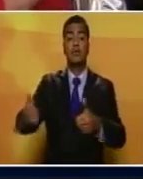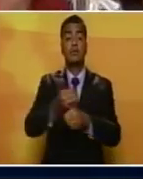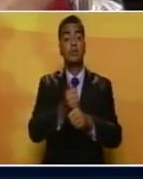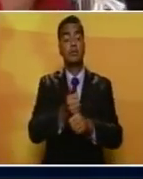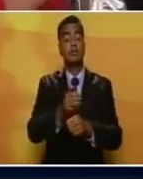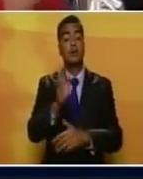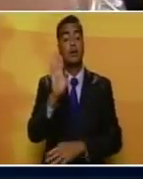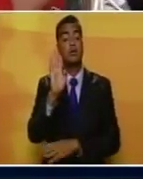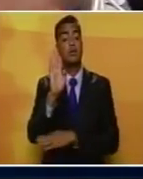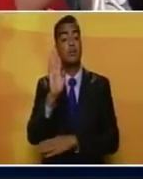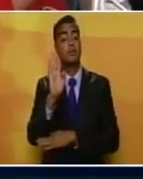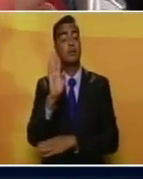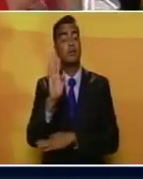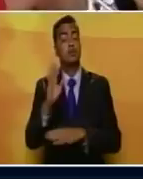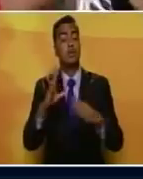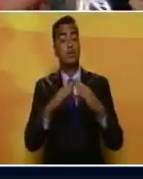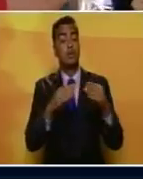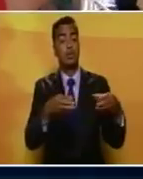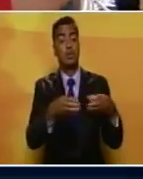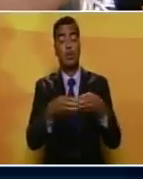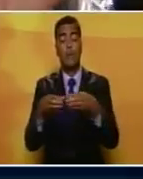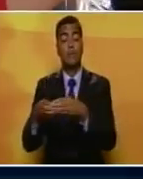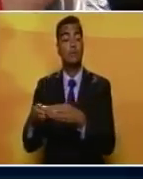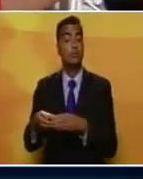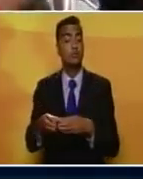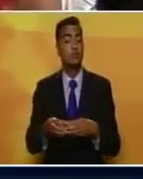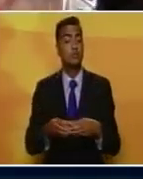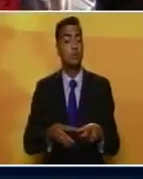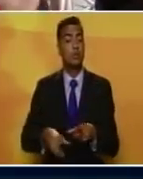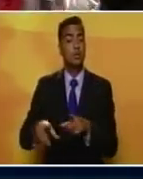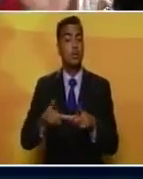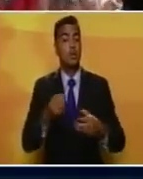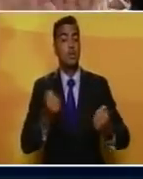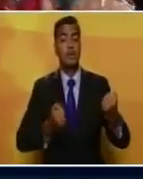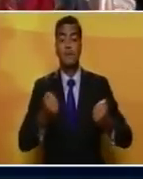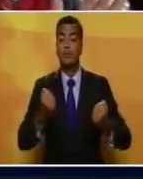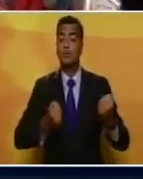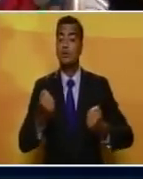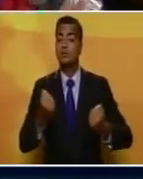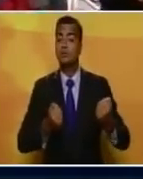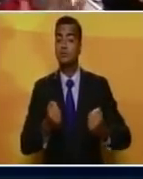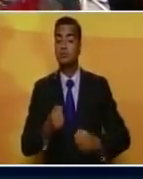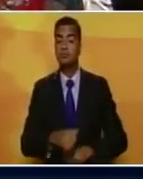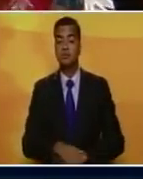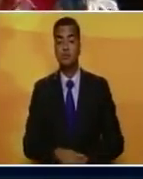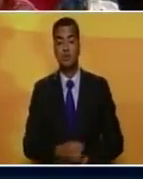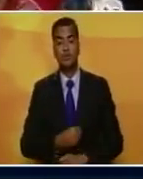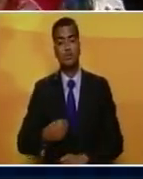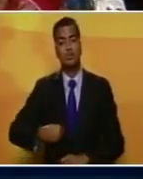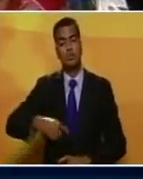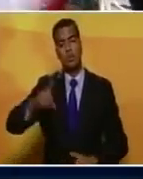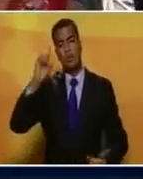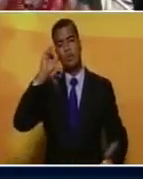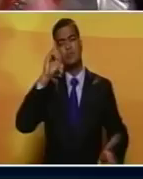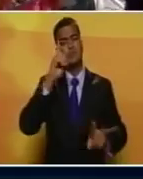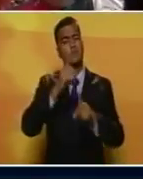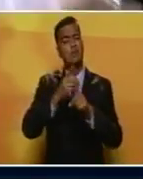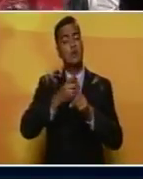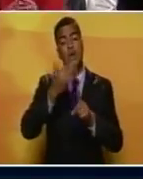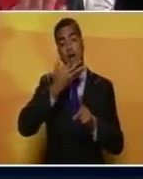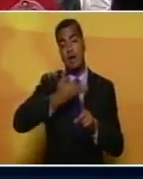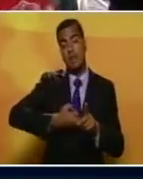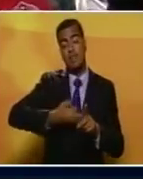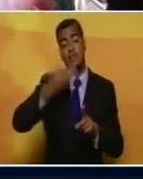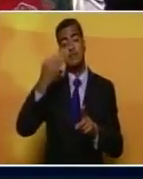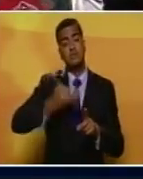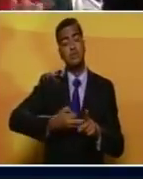Edinson Alvarado anunció la creación del Comando Nacional de Trabajadores del Sector Transporte. En las próximas semanas iremos